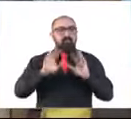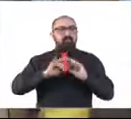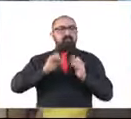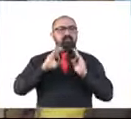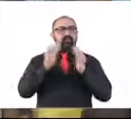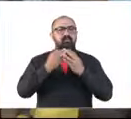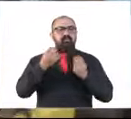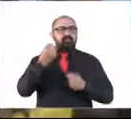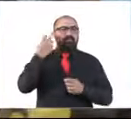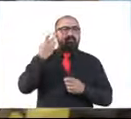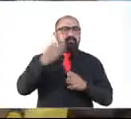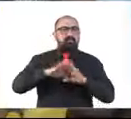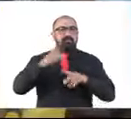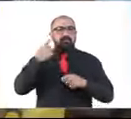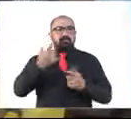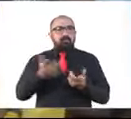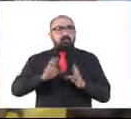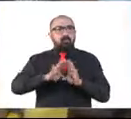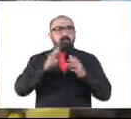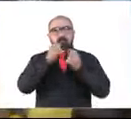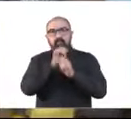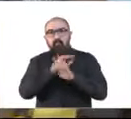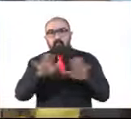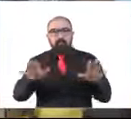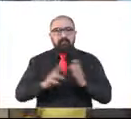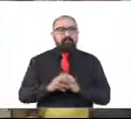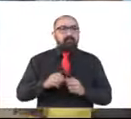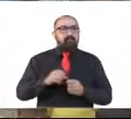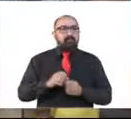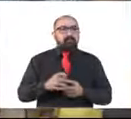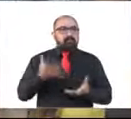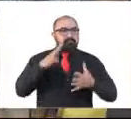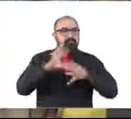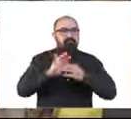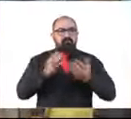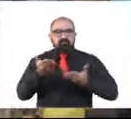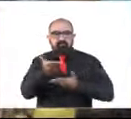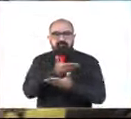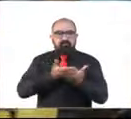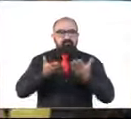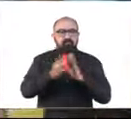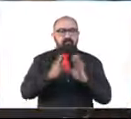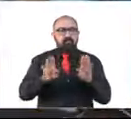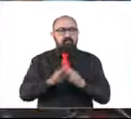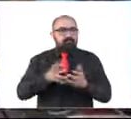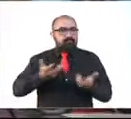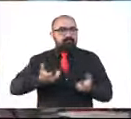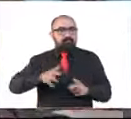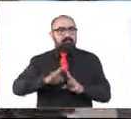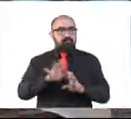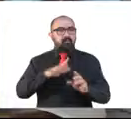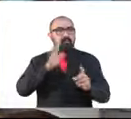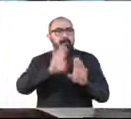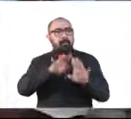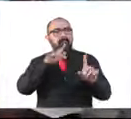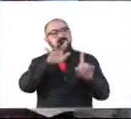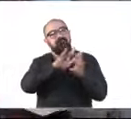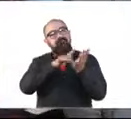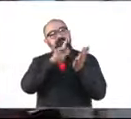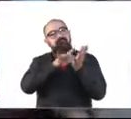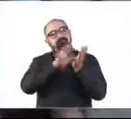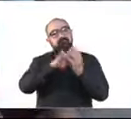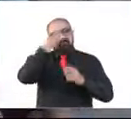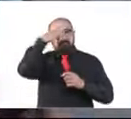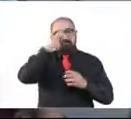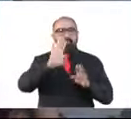para profundizar, para informar, para debatir y sobre todo, pues, obtener experiencias e